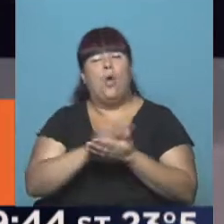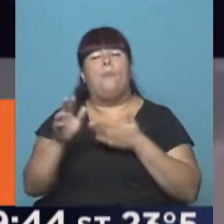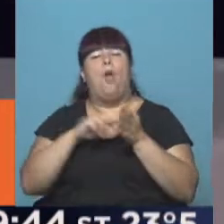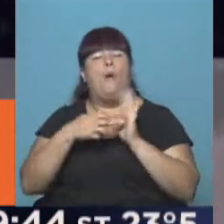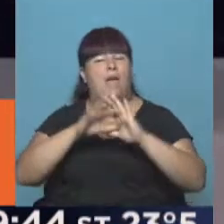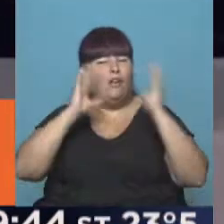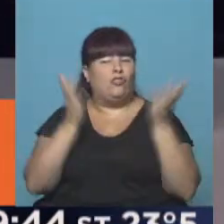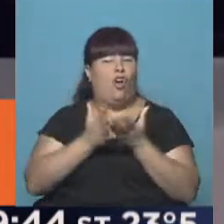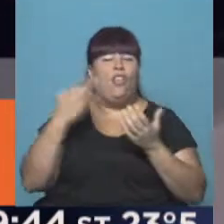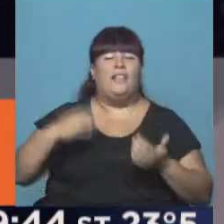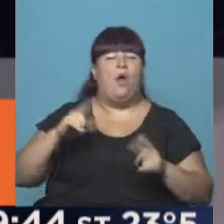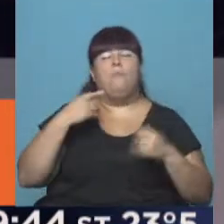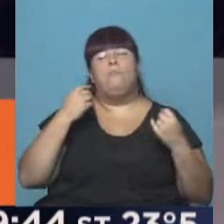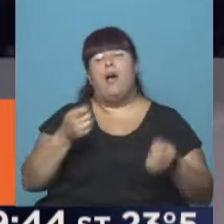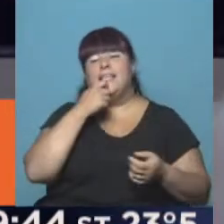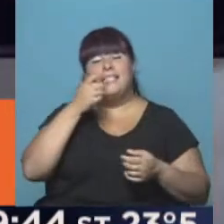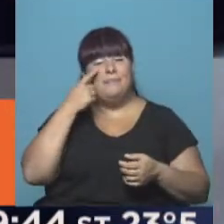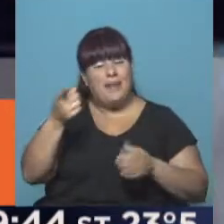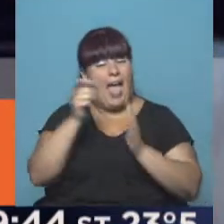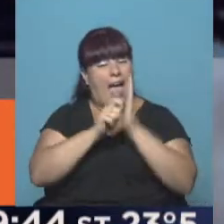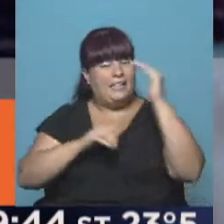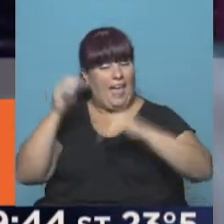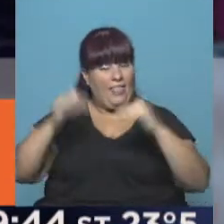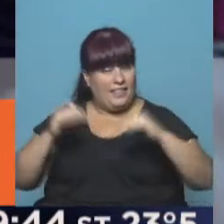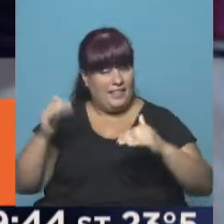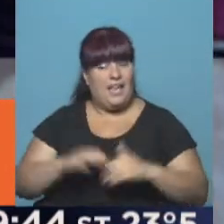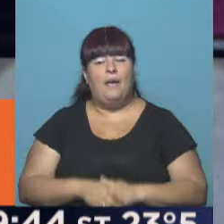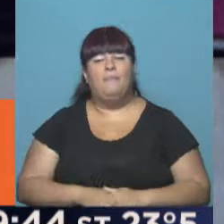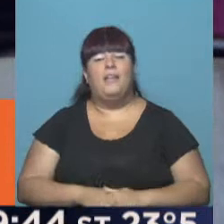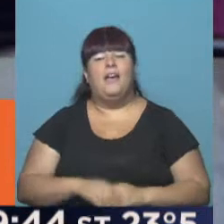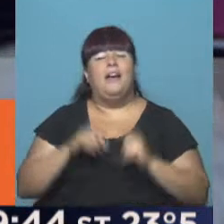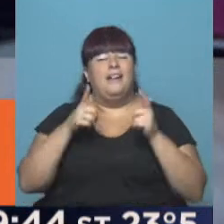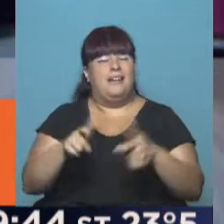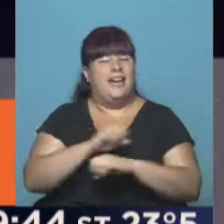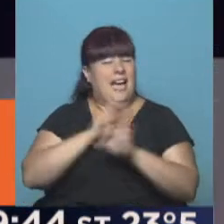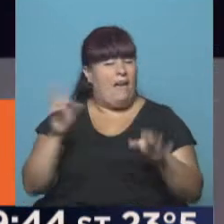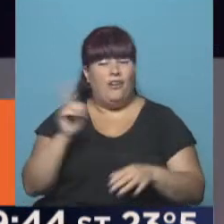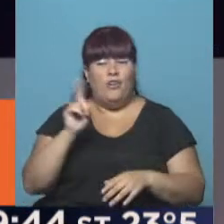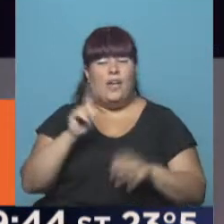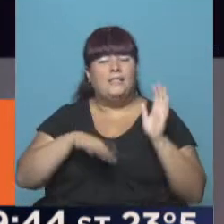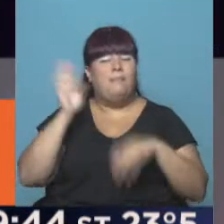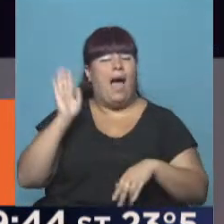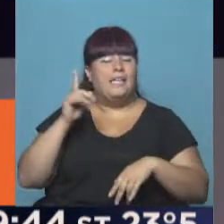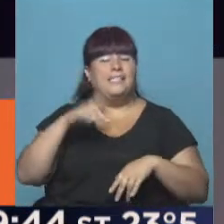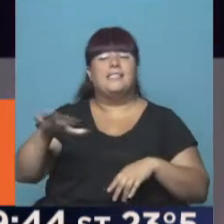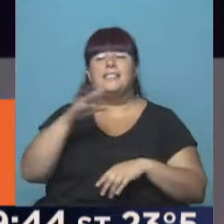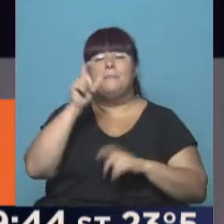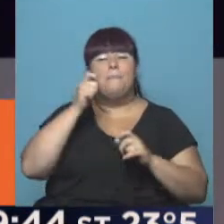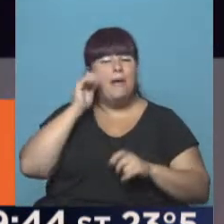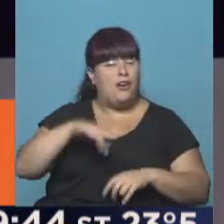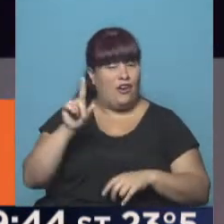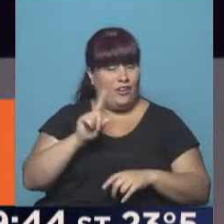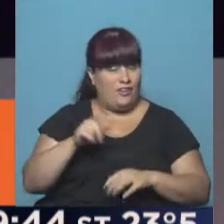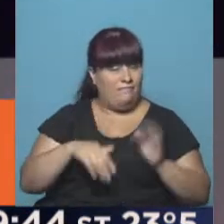problema en sí de la inseguridad, porque si uno mira la estadística, los delitos más graves no son mayoritariamente cometidos por menores de